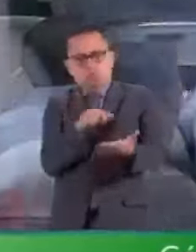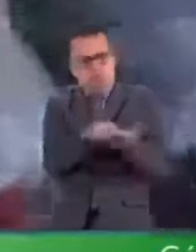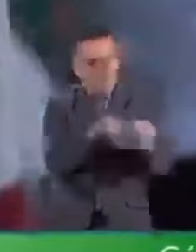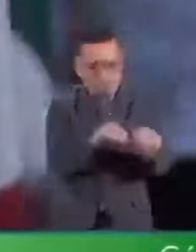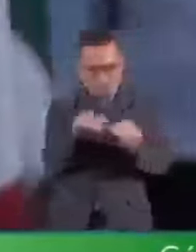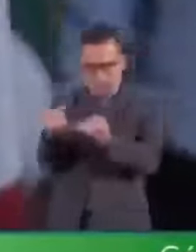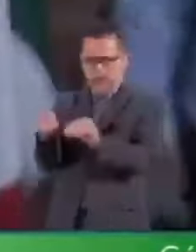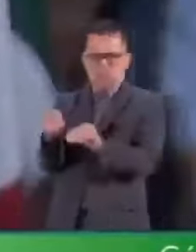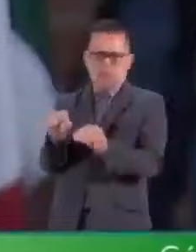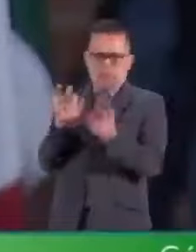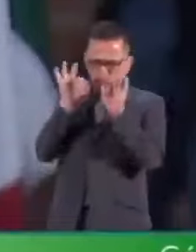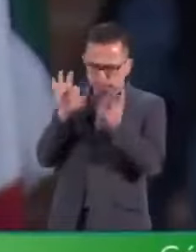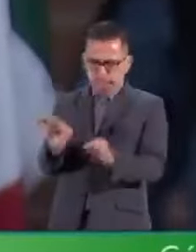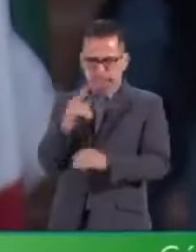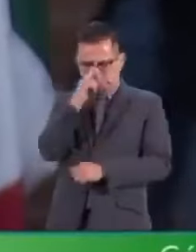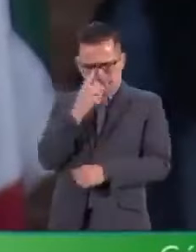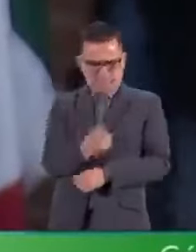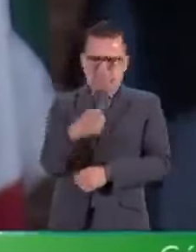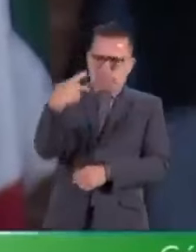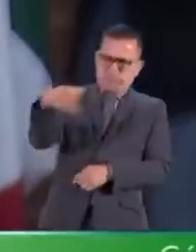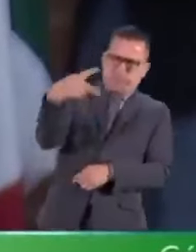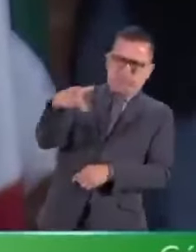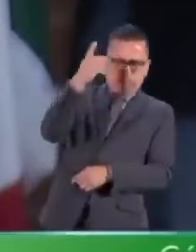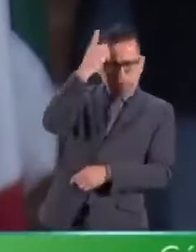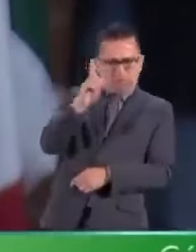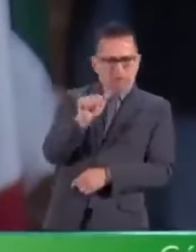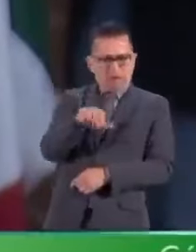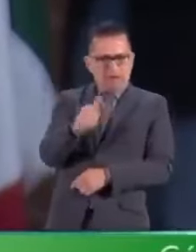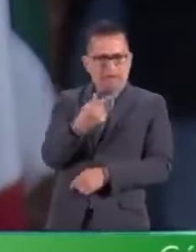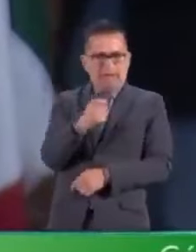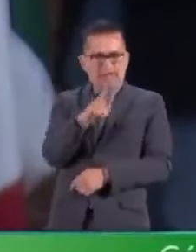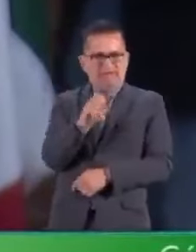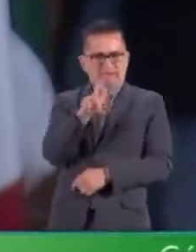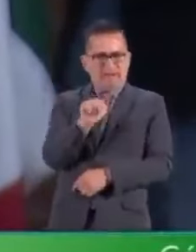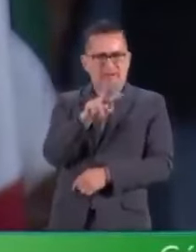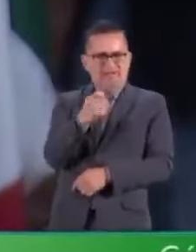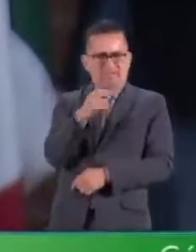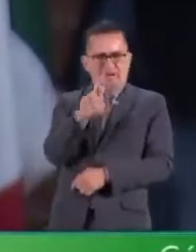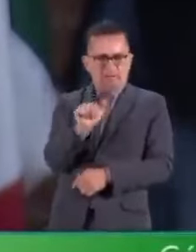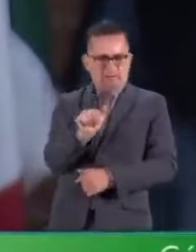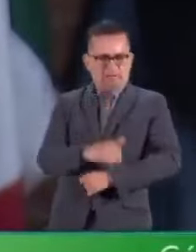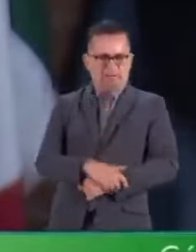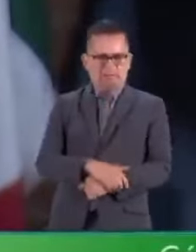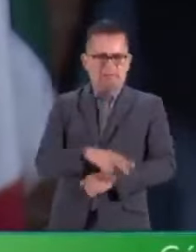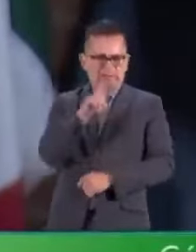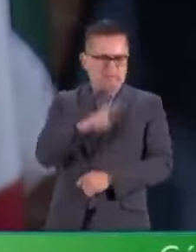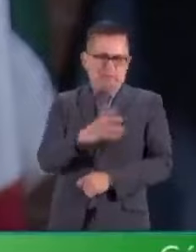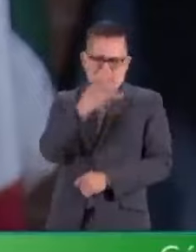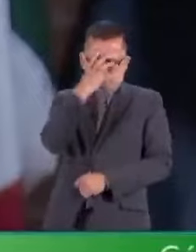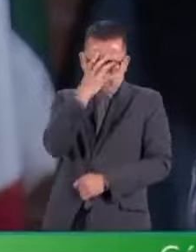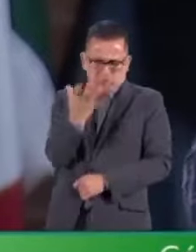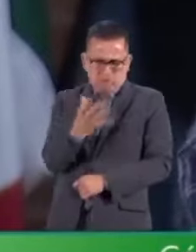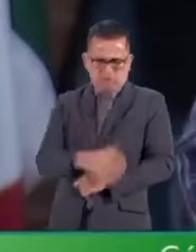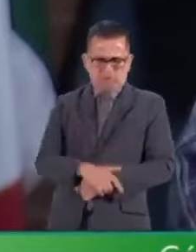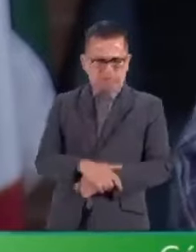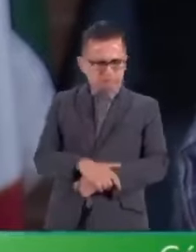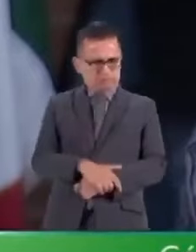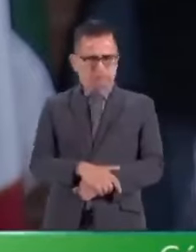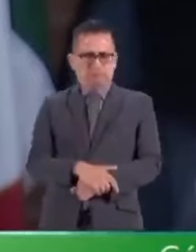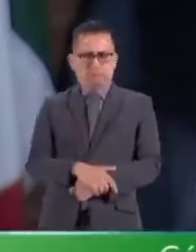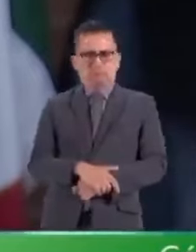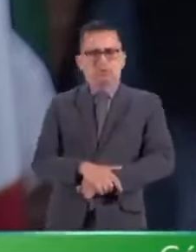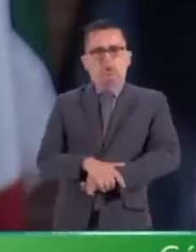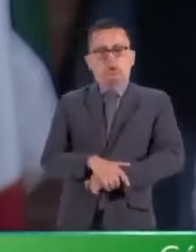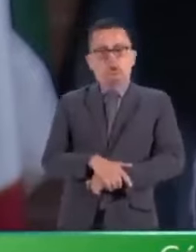a una sede más digna que la de Ana Gabriela Guevara. Es una vergüenza. Nuestros votos, los